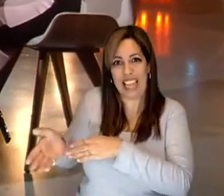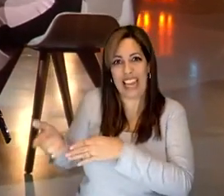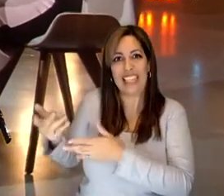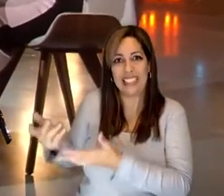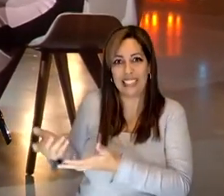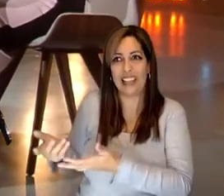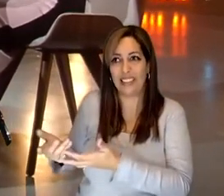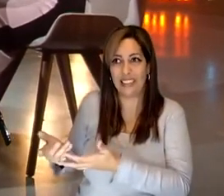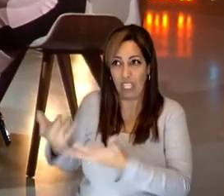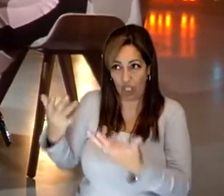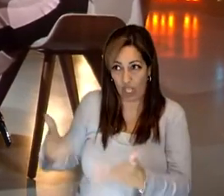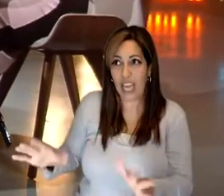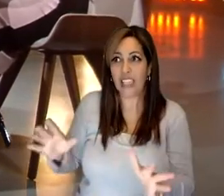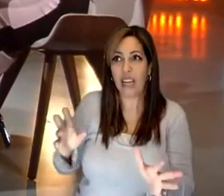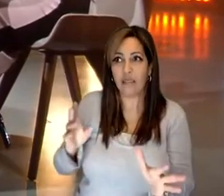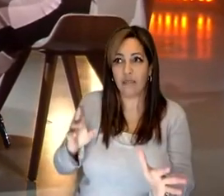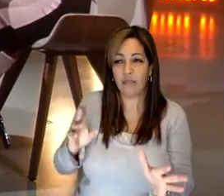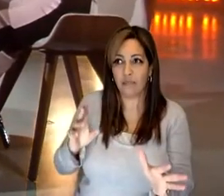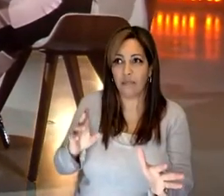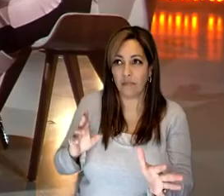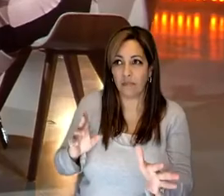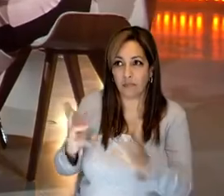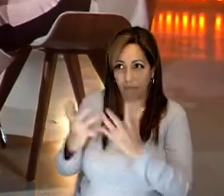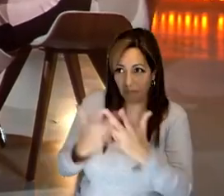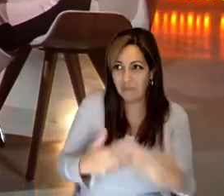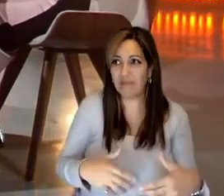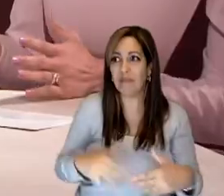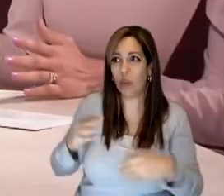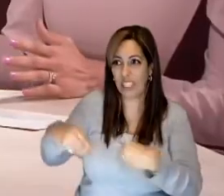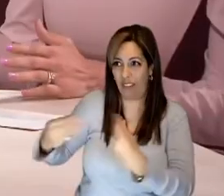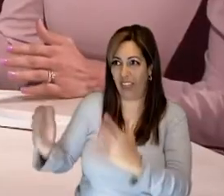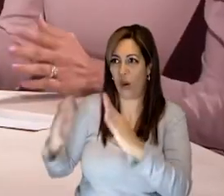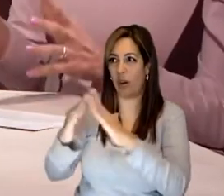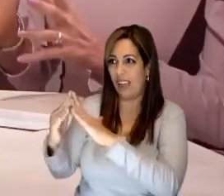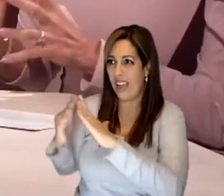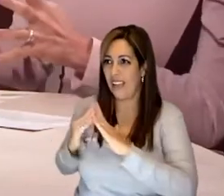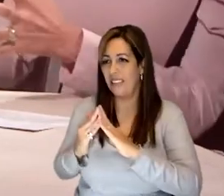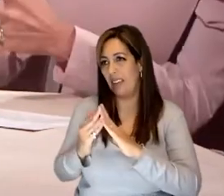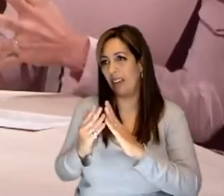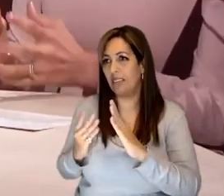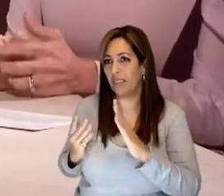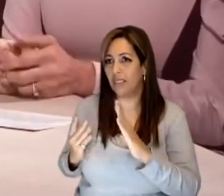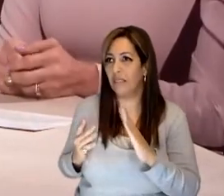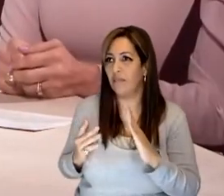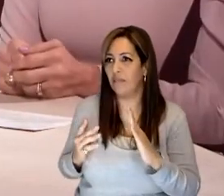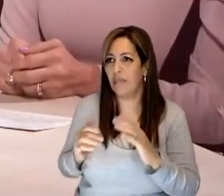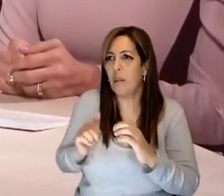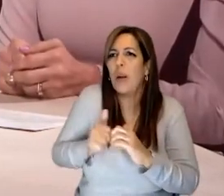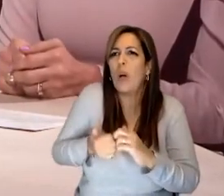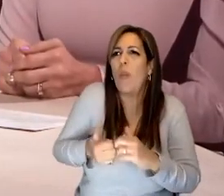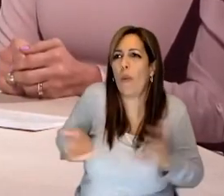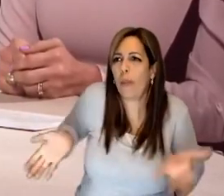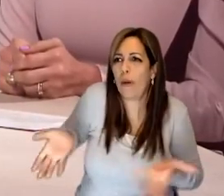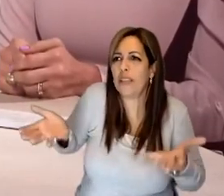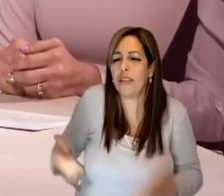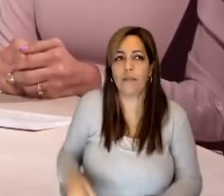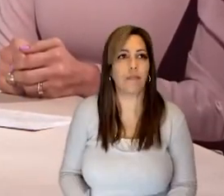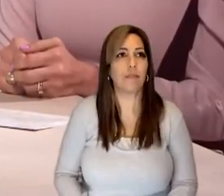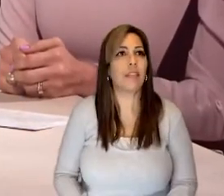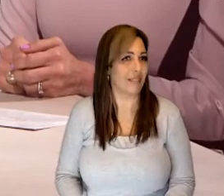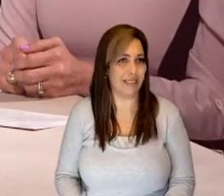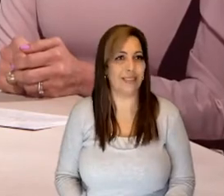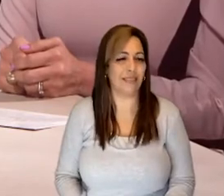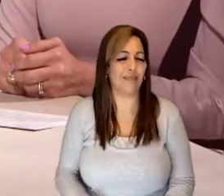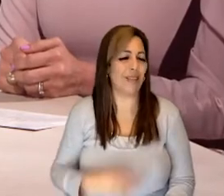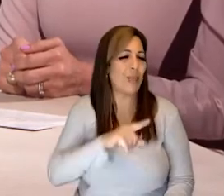en la materia. Eso lo están trabajando con estas viviendas que también se le va a estar dando, pero ¿de qué manera también podemos estimular? Mira, solamente con